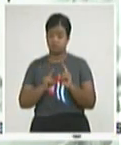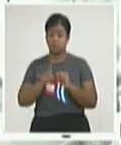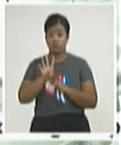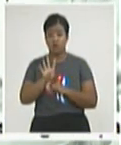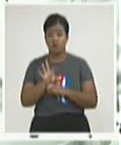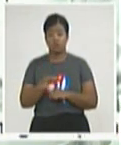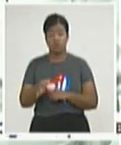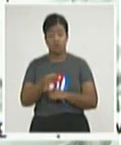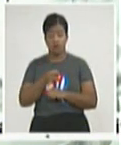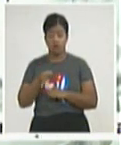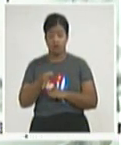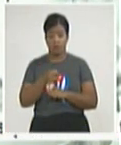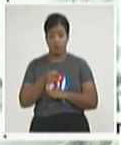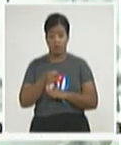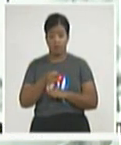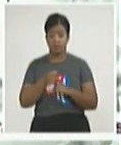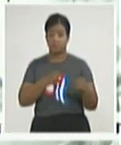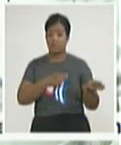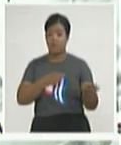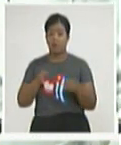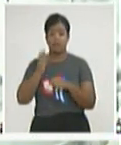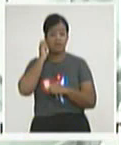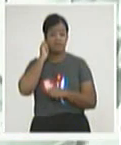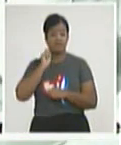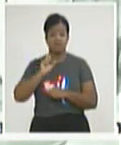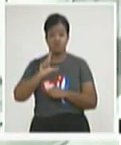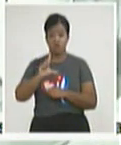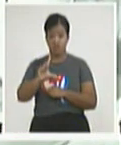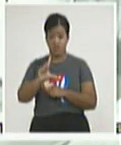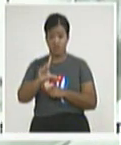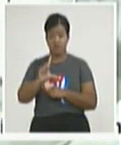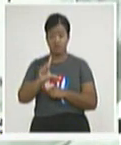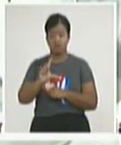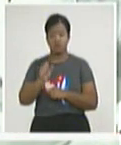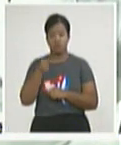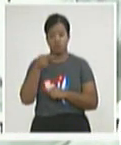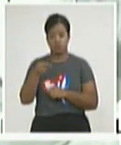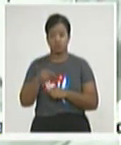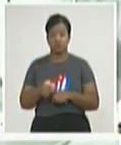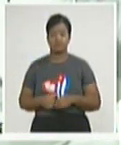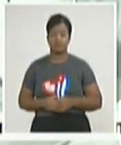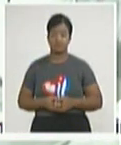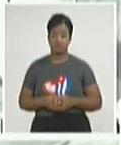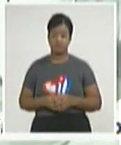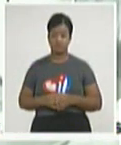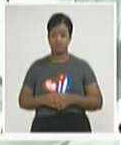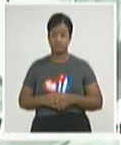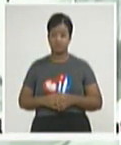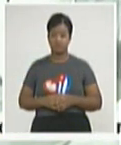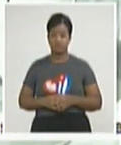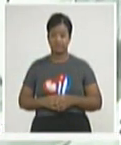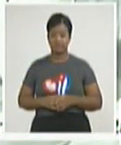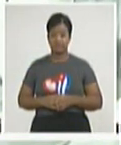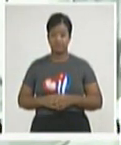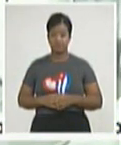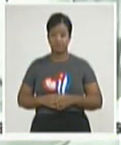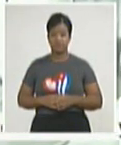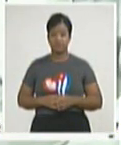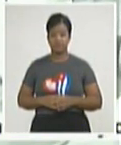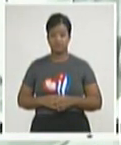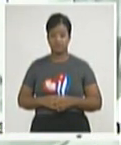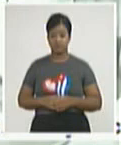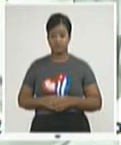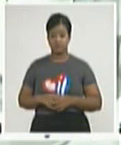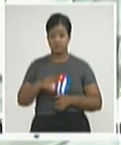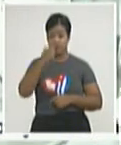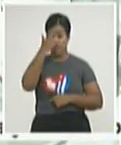Camagüey y de Florida y Jimaguayú 1, cada una de estos municipios. En